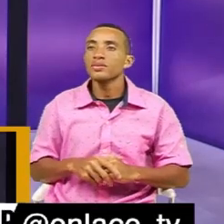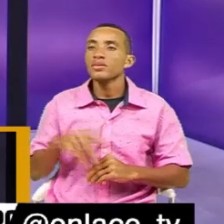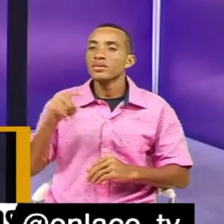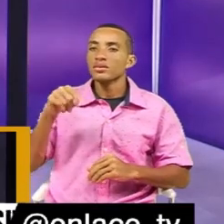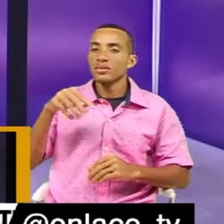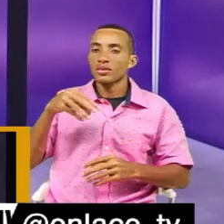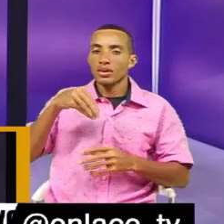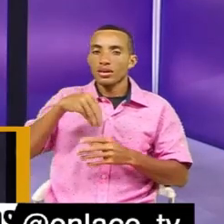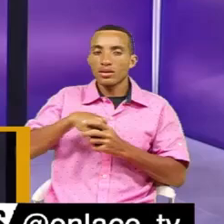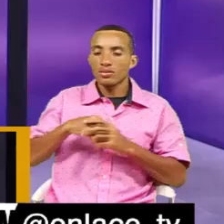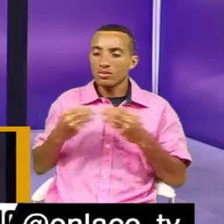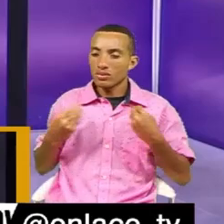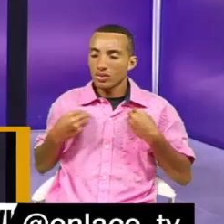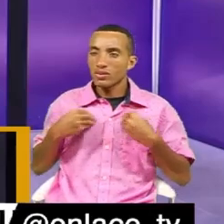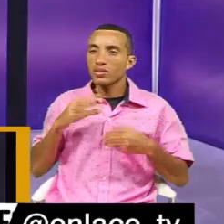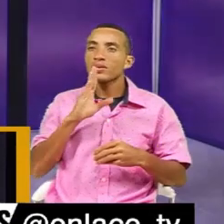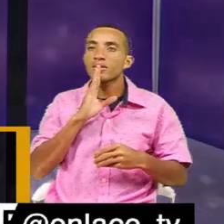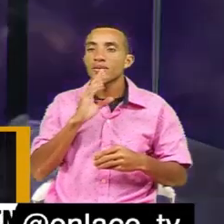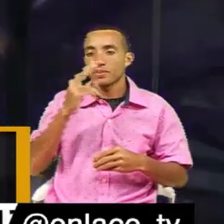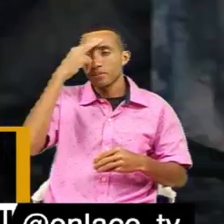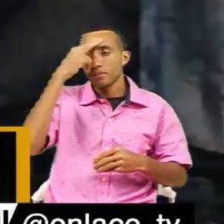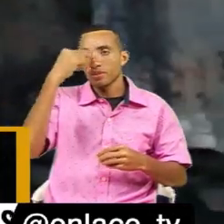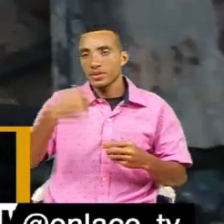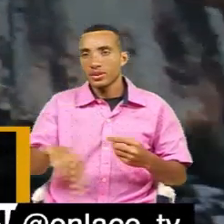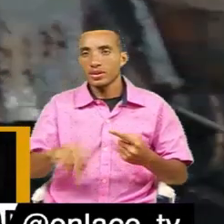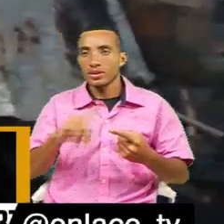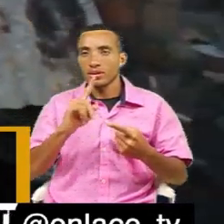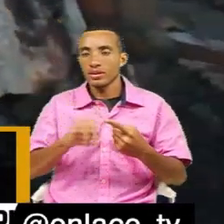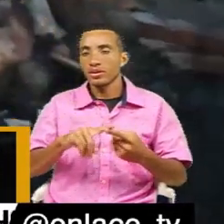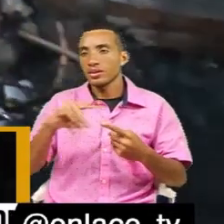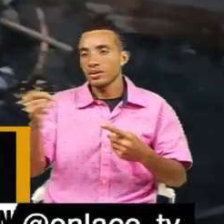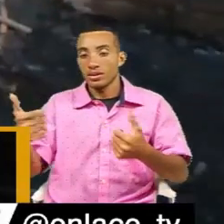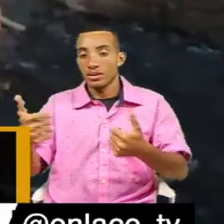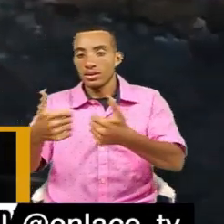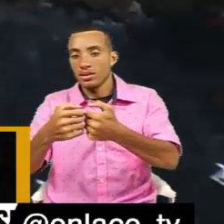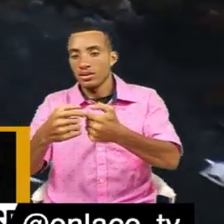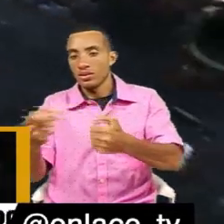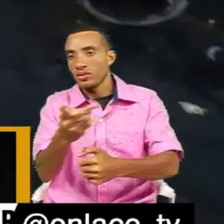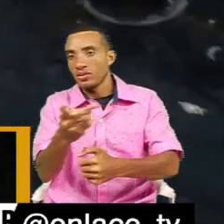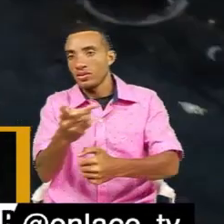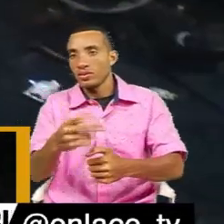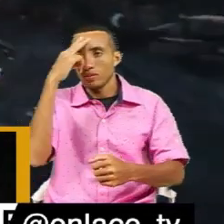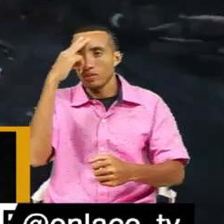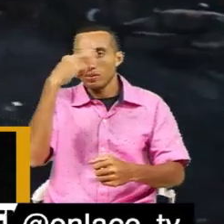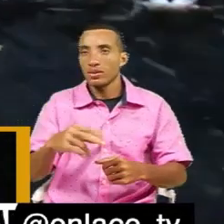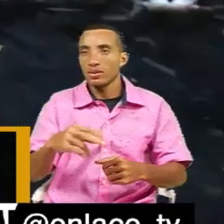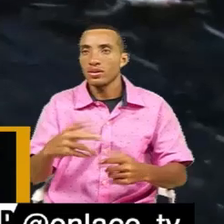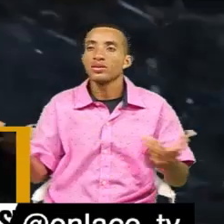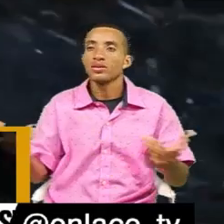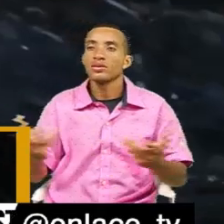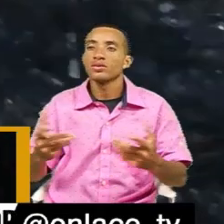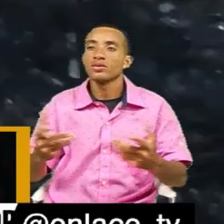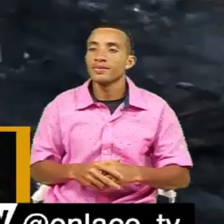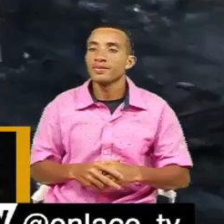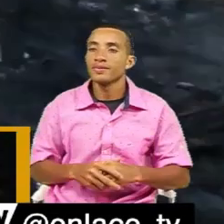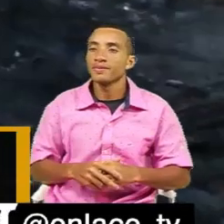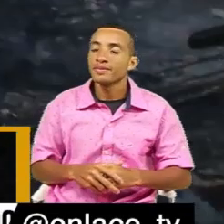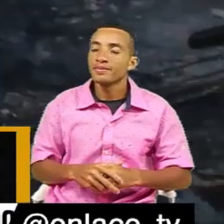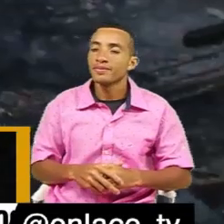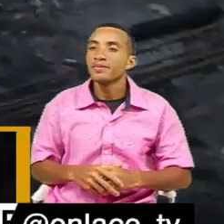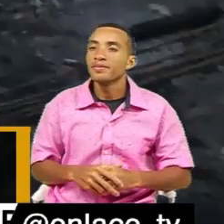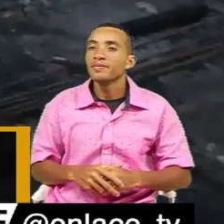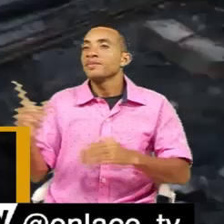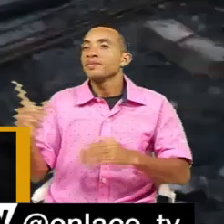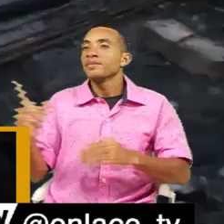usted? Pues yo vivo con mi hija y con el yerno. ¿Ahora dónde se refugiará? Pues los vecinos